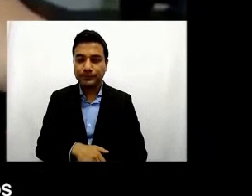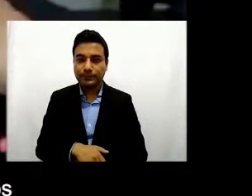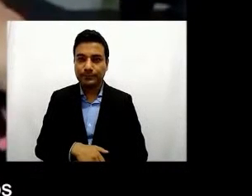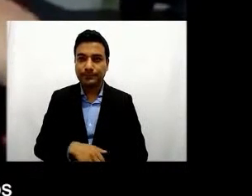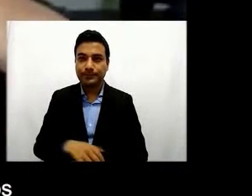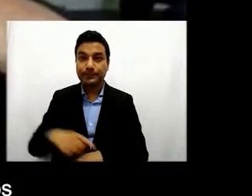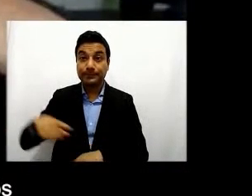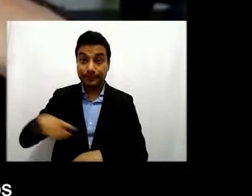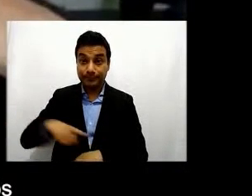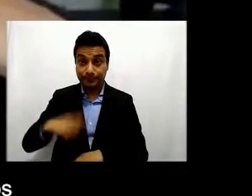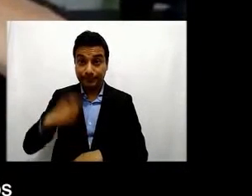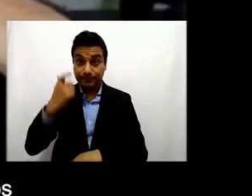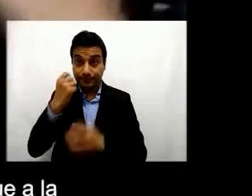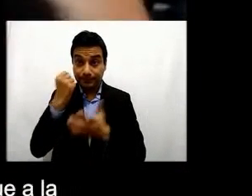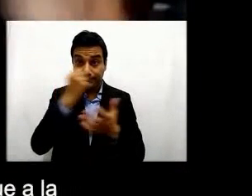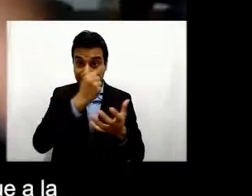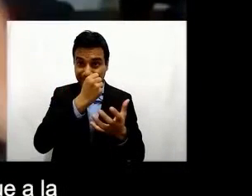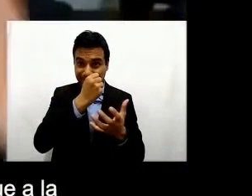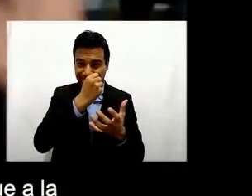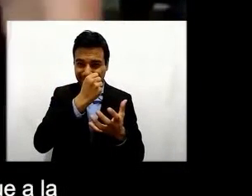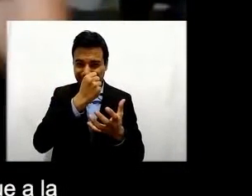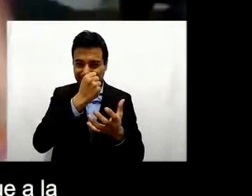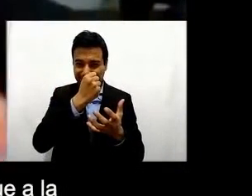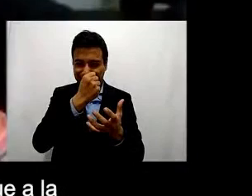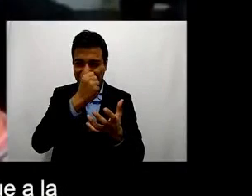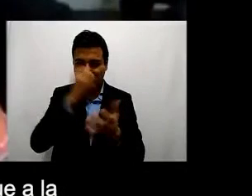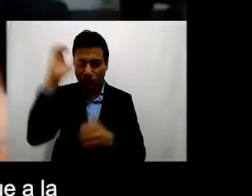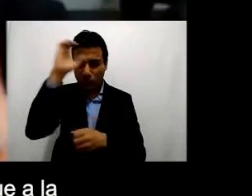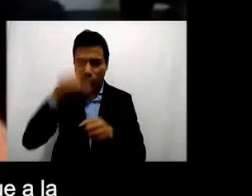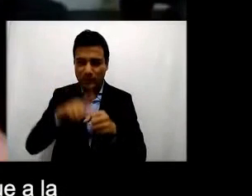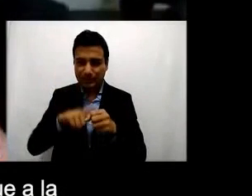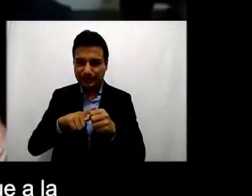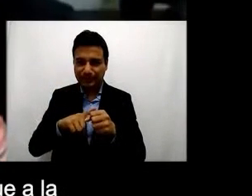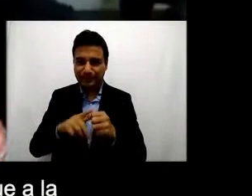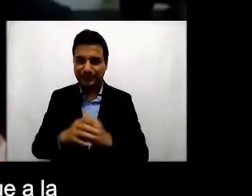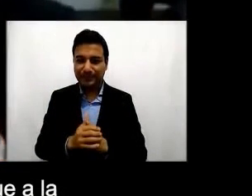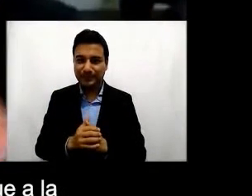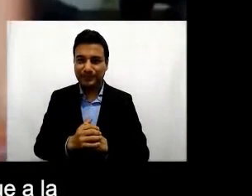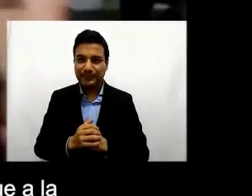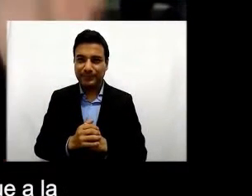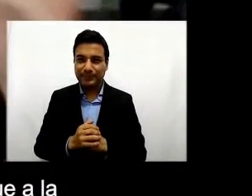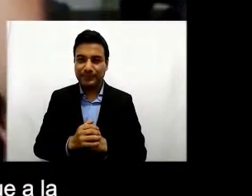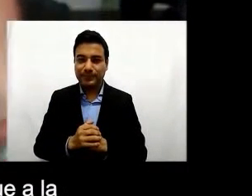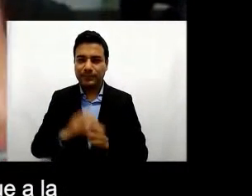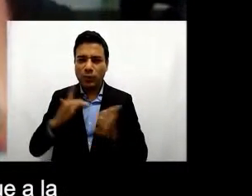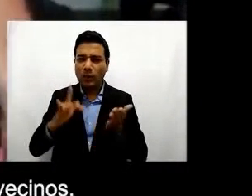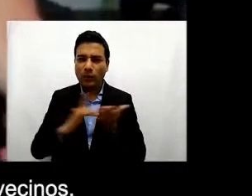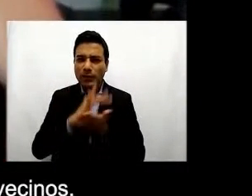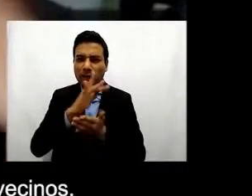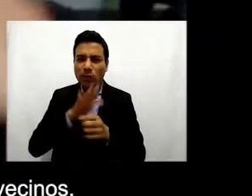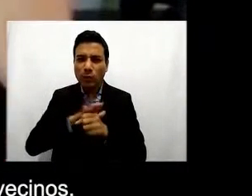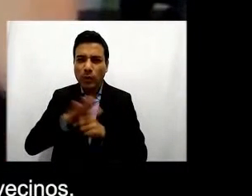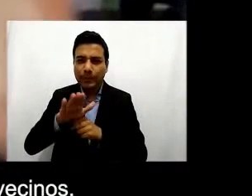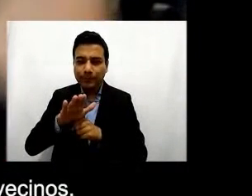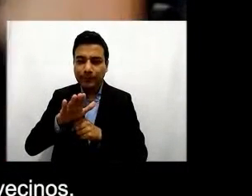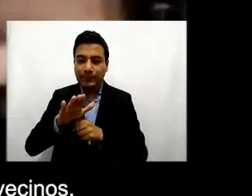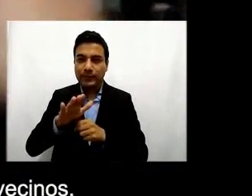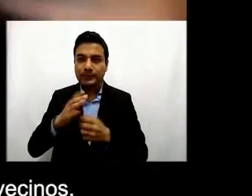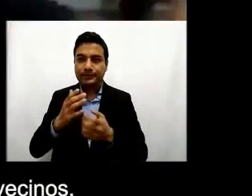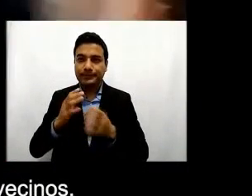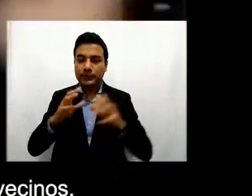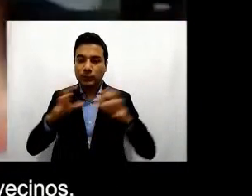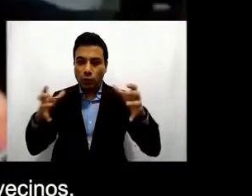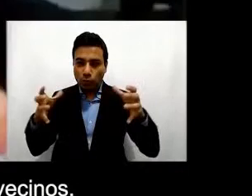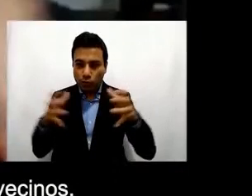sector cultural. Uno de los rubros a los que se intentó apoyar fue a la cultura comunitaria, a las organizaciones culturales de base,